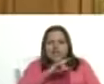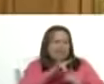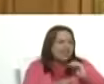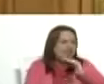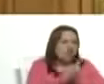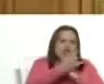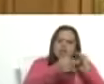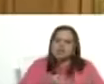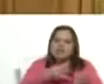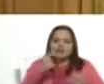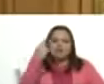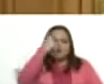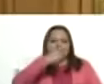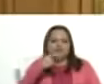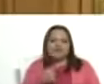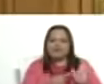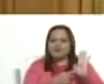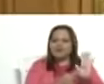salen.